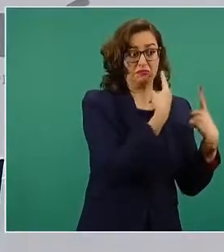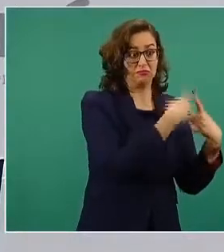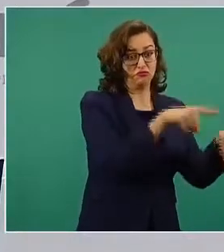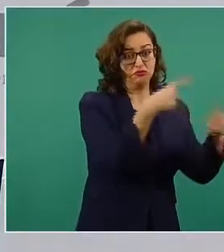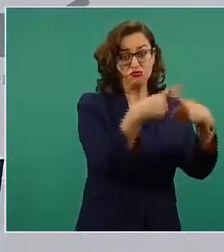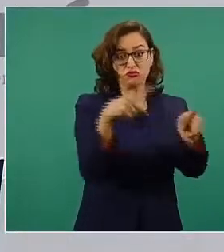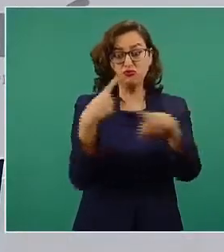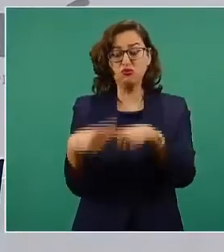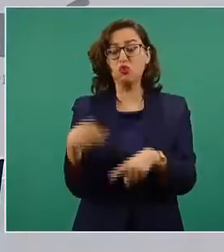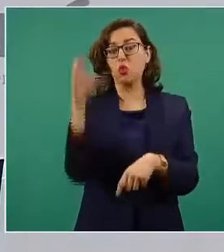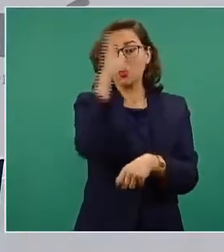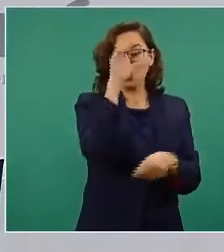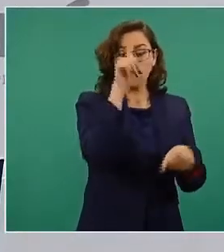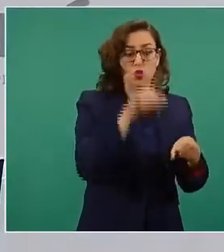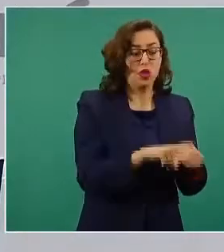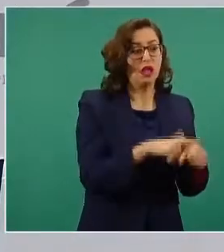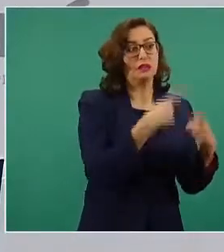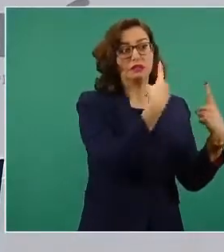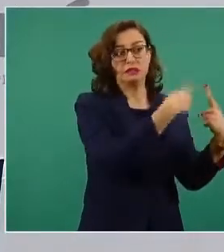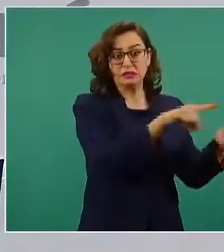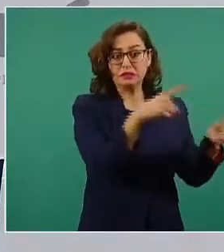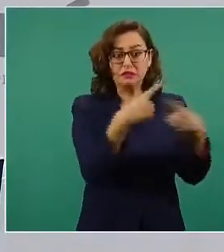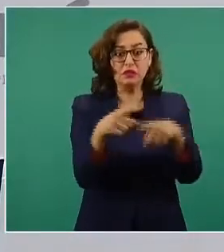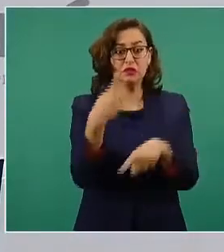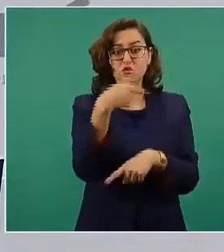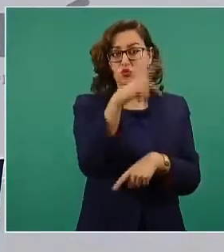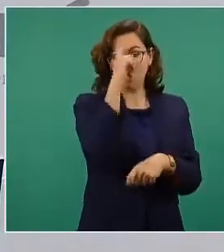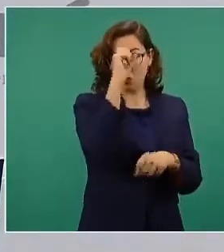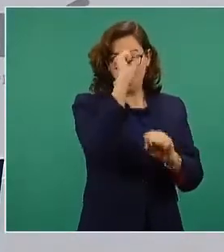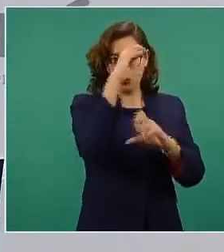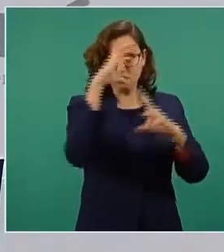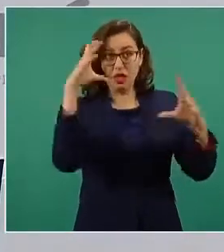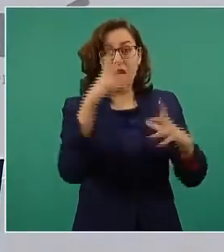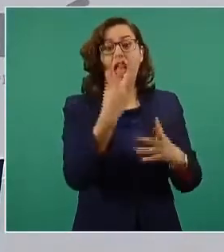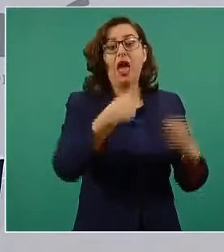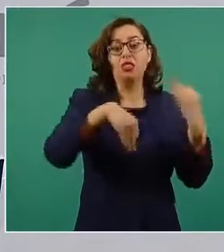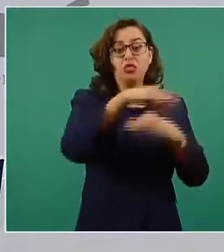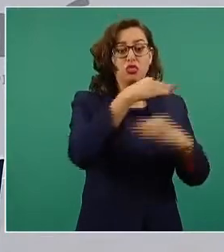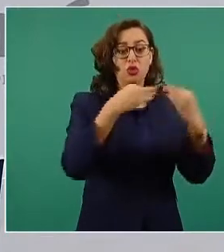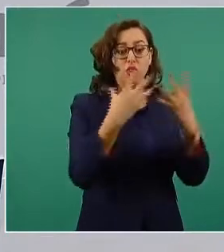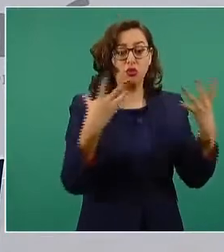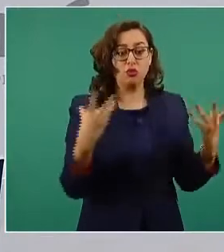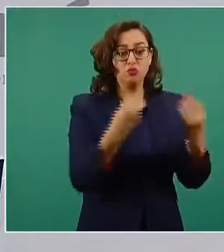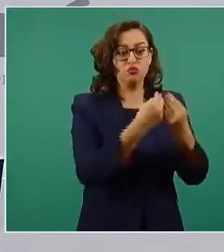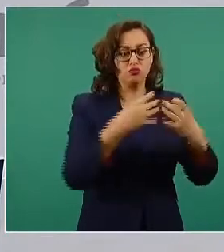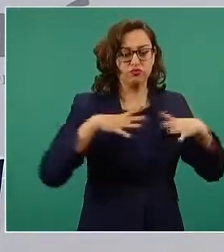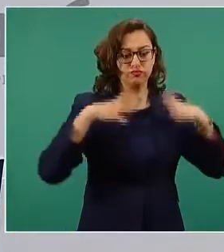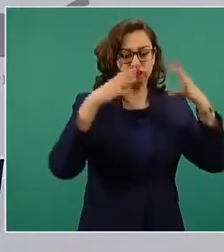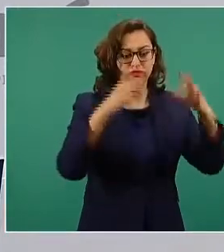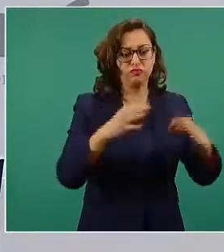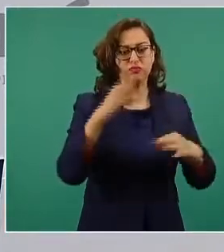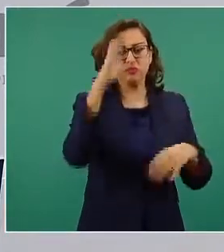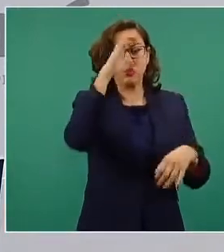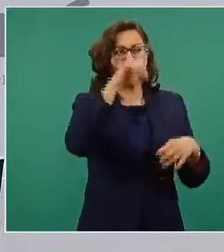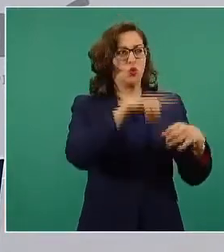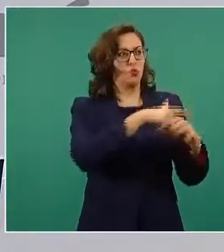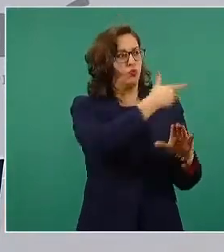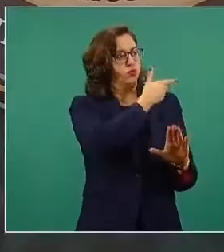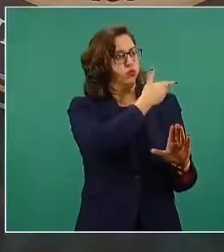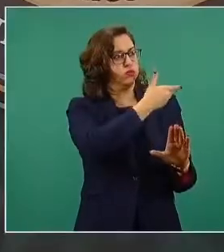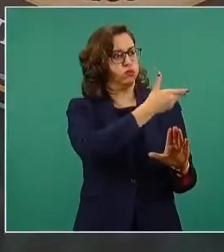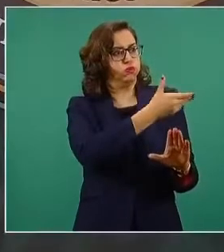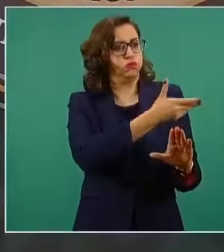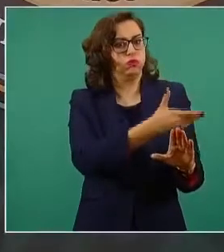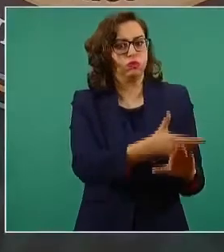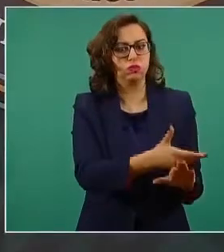del sincretismo y no sincretismo, del reconocimiento y reivindicación de nuestros orígenes culturales previos a la